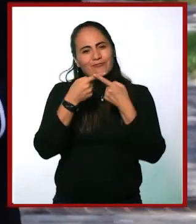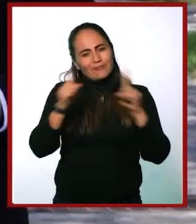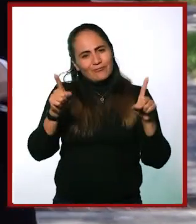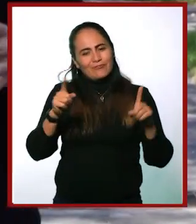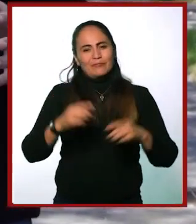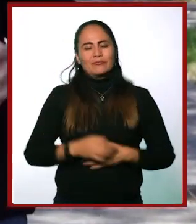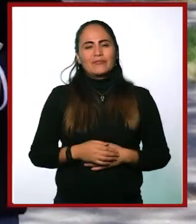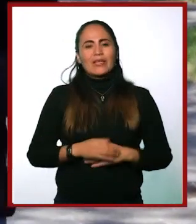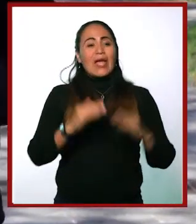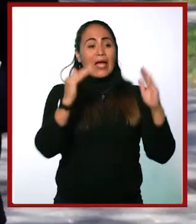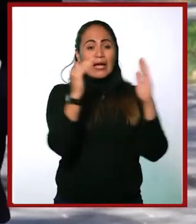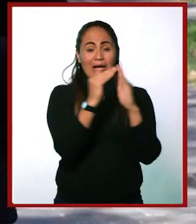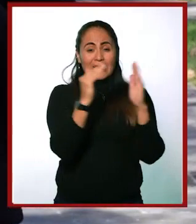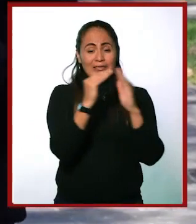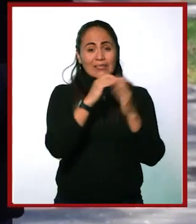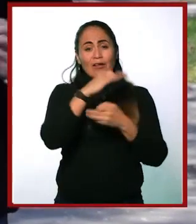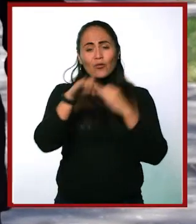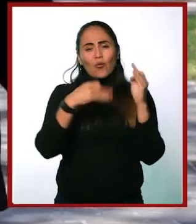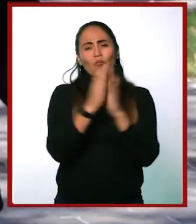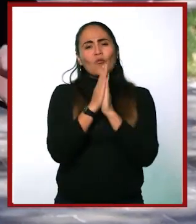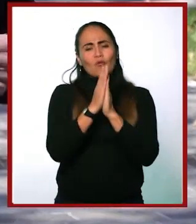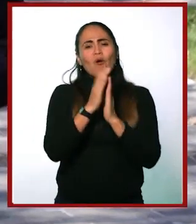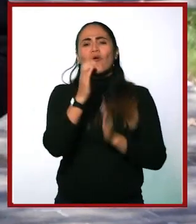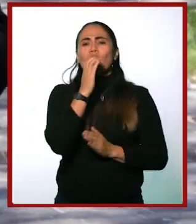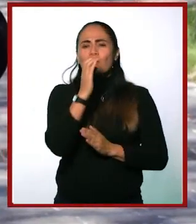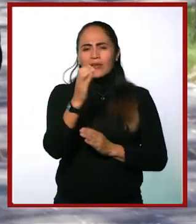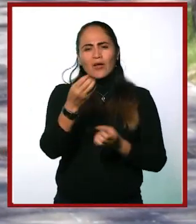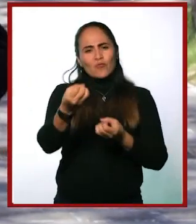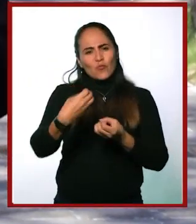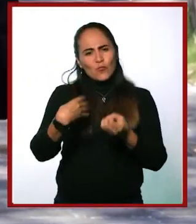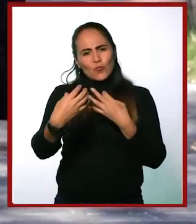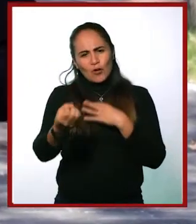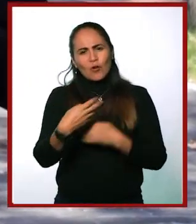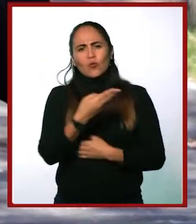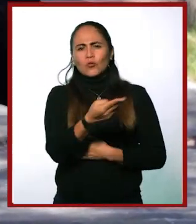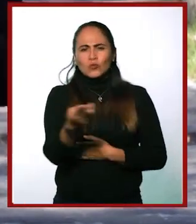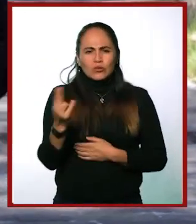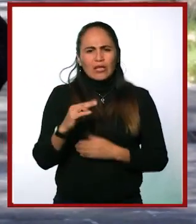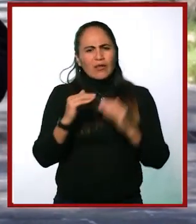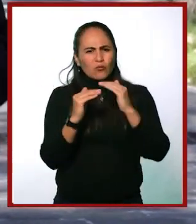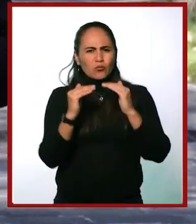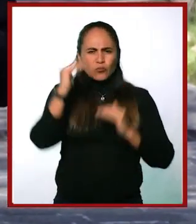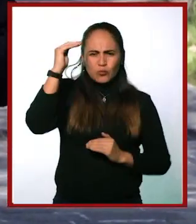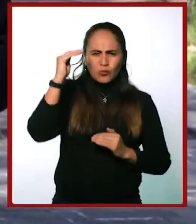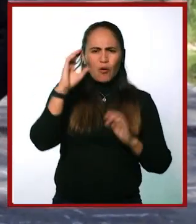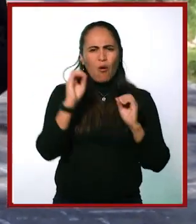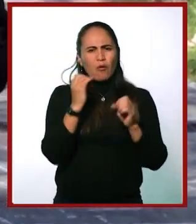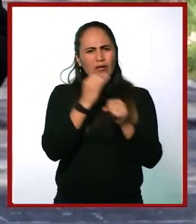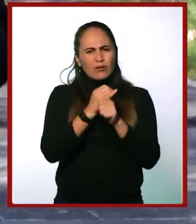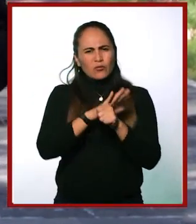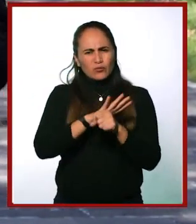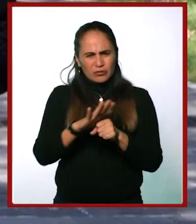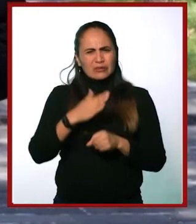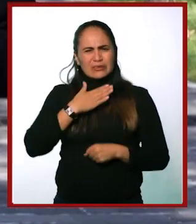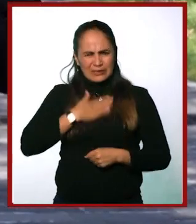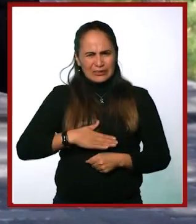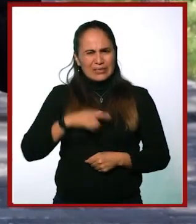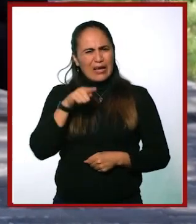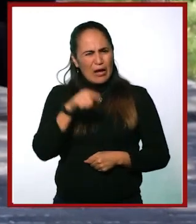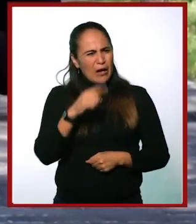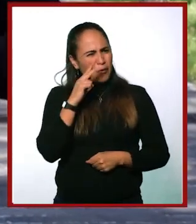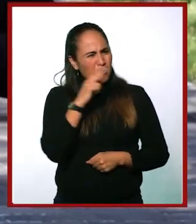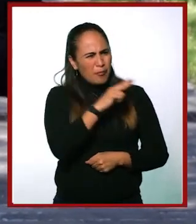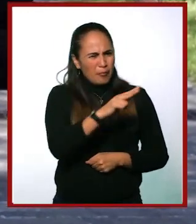diferencia. A todos en casa, envíanos tus comentarios. ¿Cuáles han sido las desigualdades e injusticias que has observado a